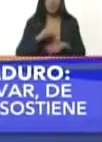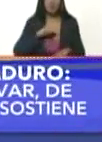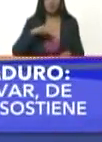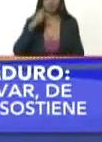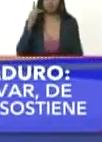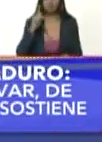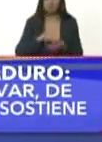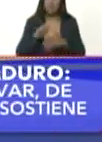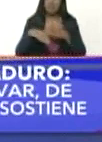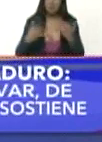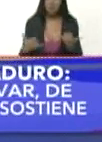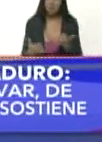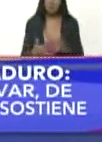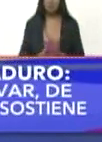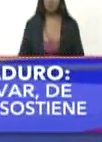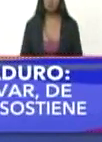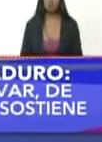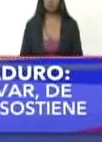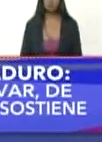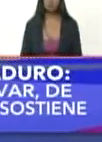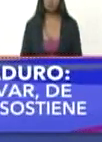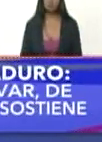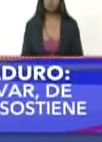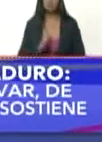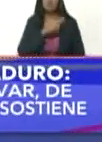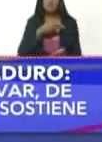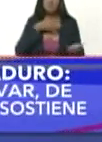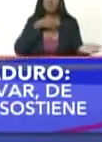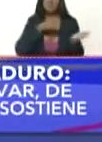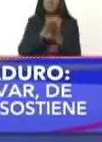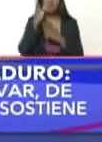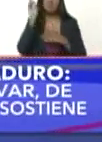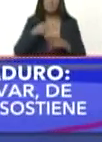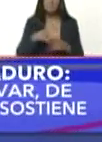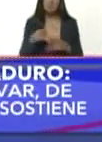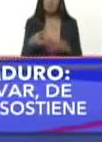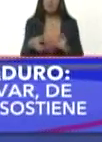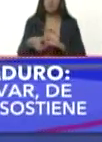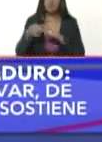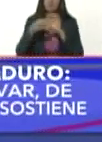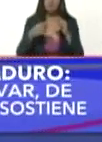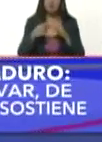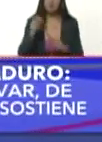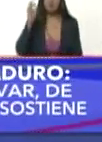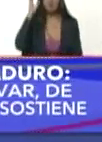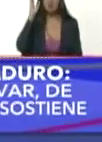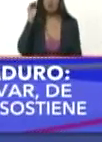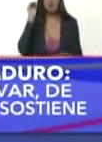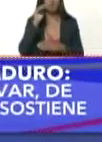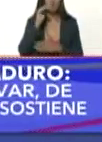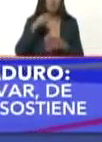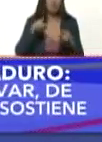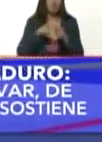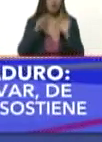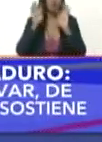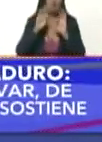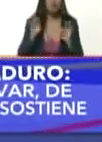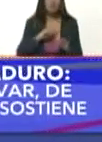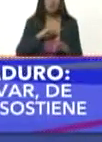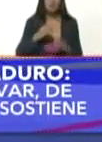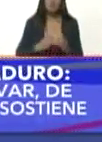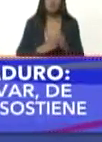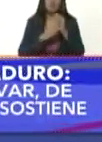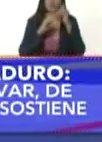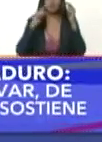presente y en fuerza de garantía y coherencia de los ideales hacia el futuro. Nuestro